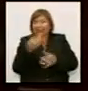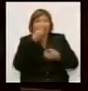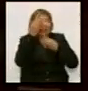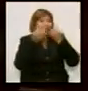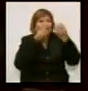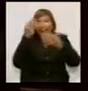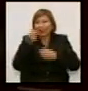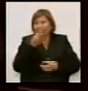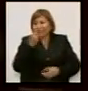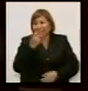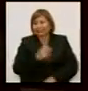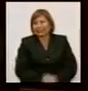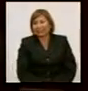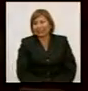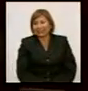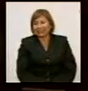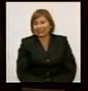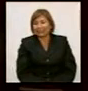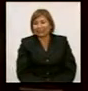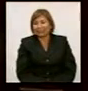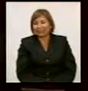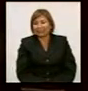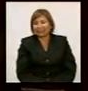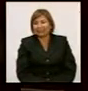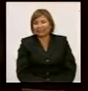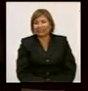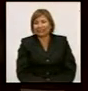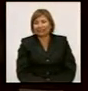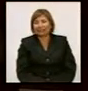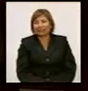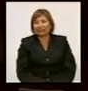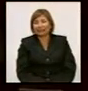noticia. No, siempre enterados.